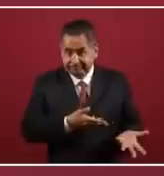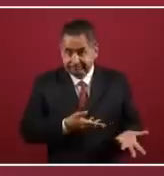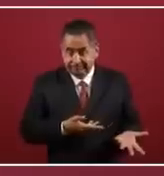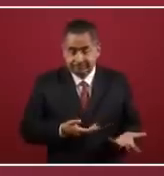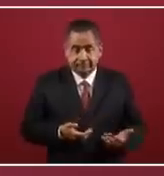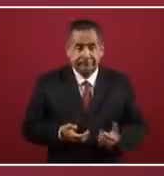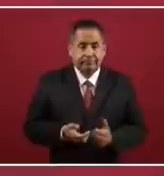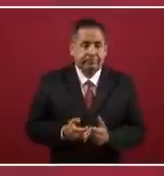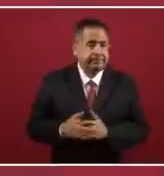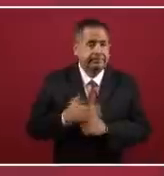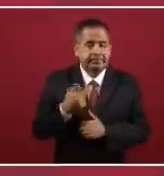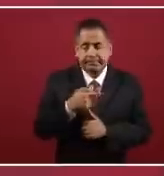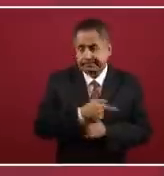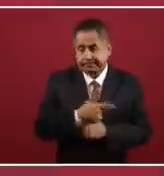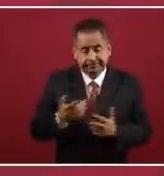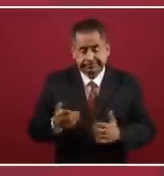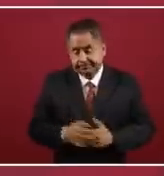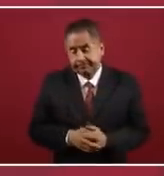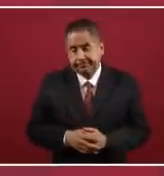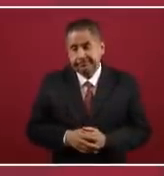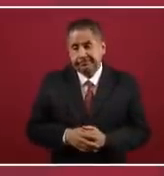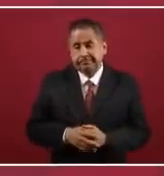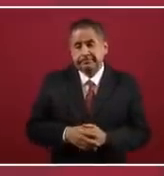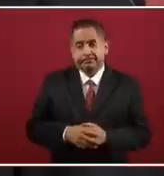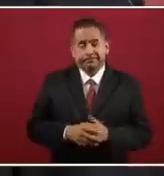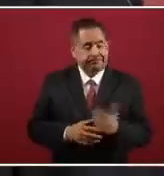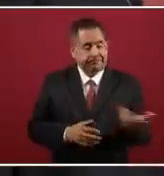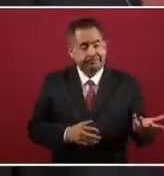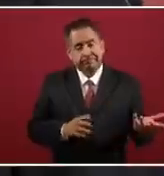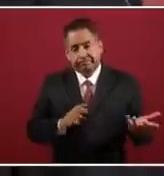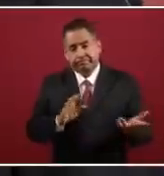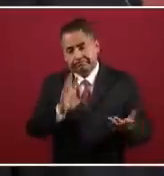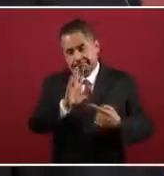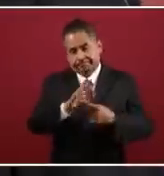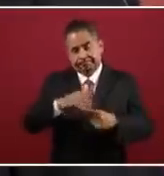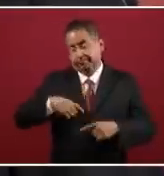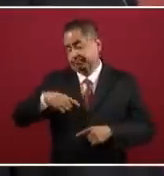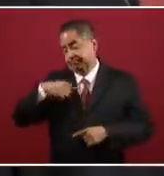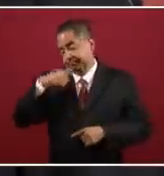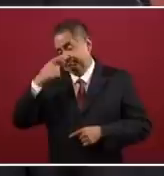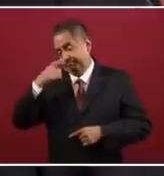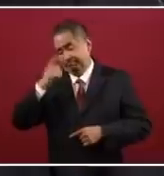porque sí, no es para presumir,